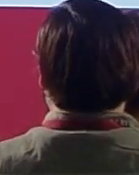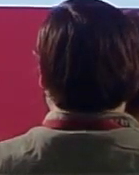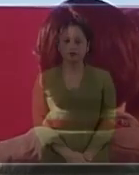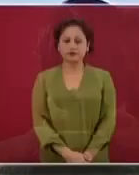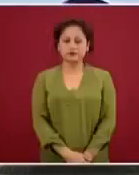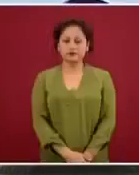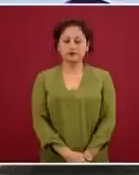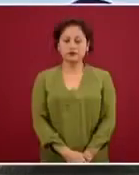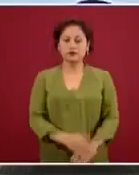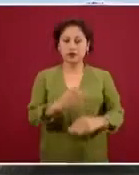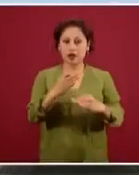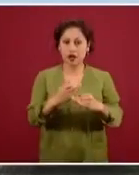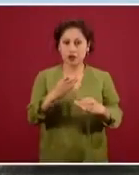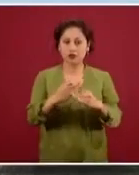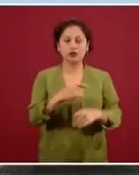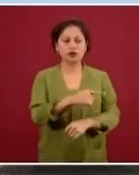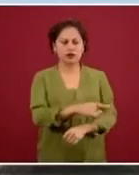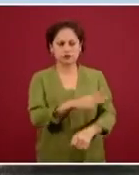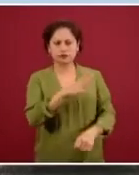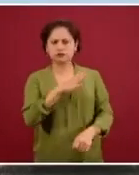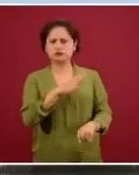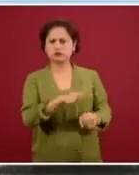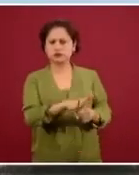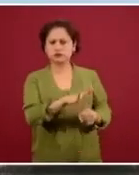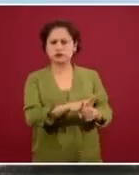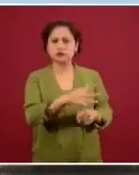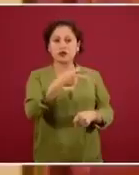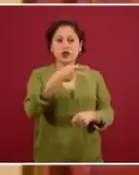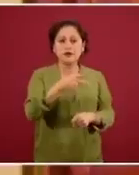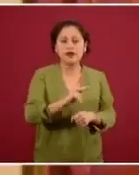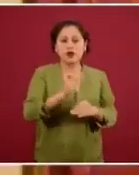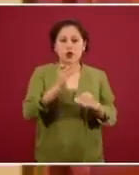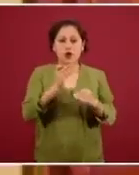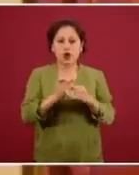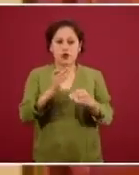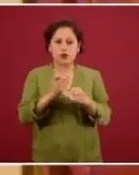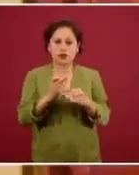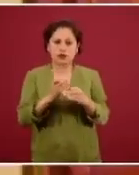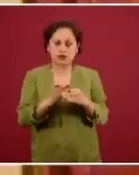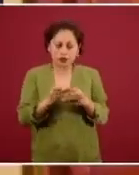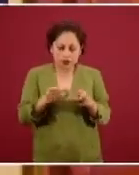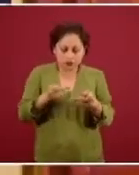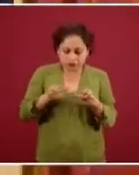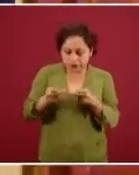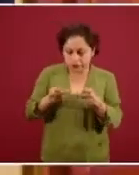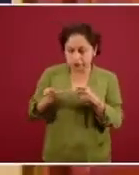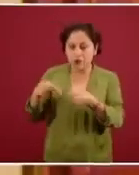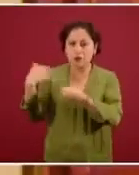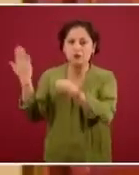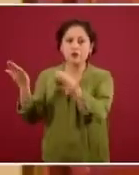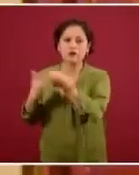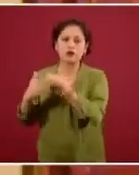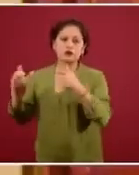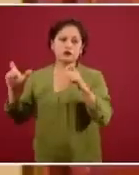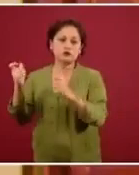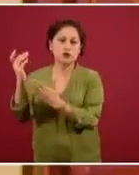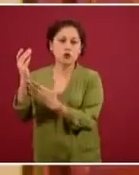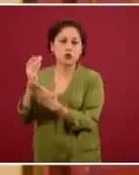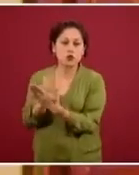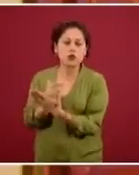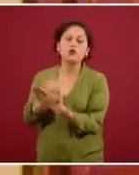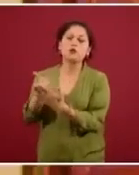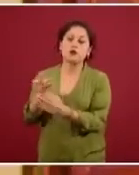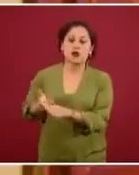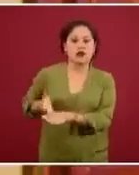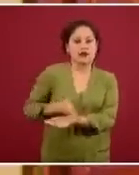de tomar van encausadas precisamente a eso, a prevenir este desabasto. Sin embargo, nos